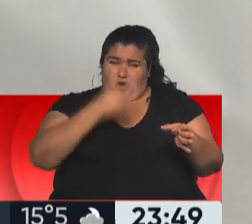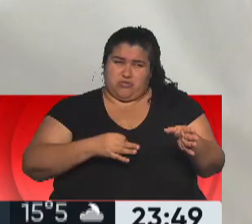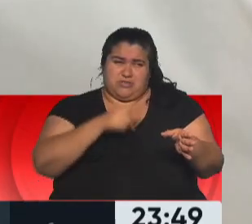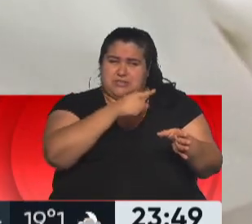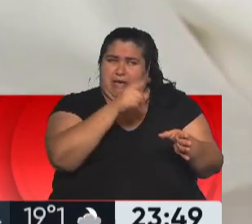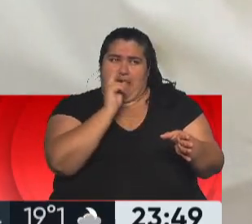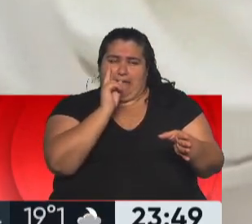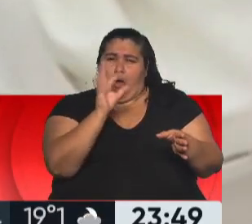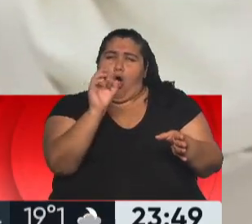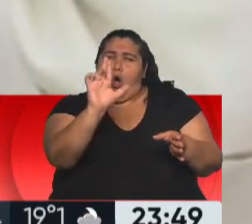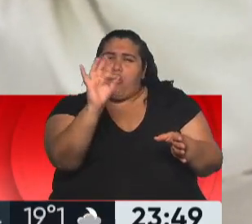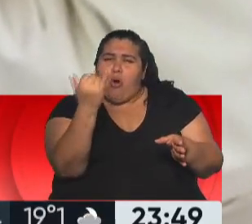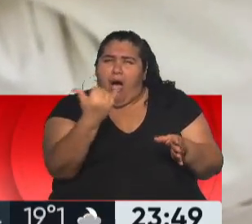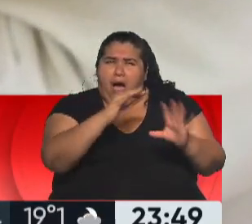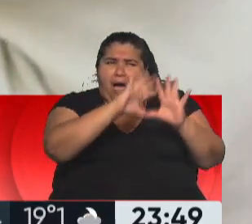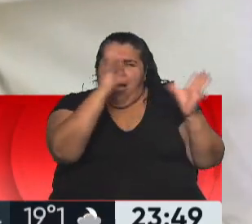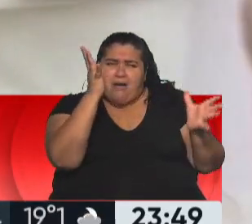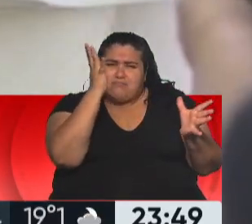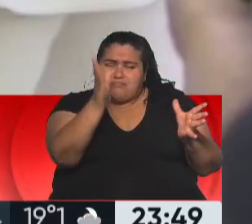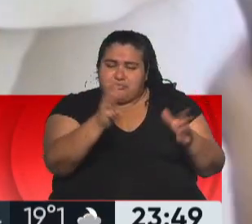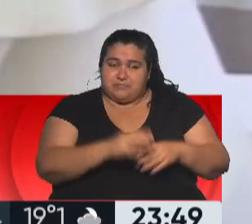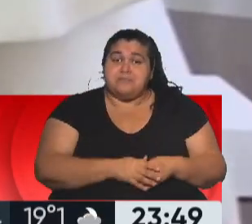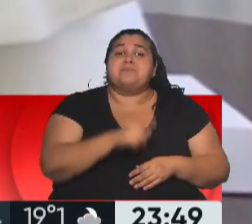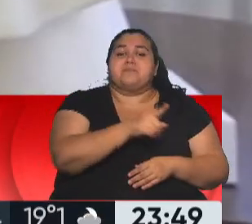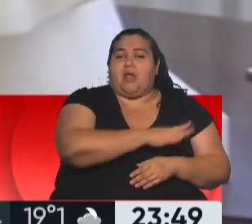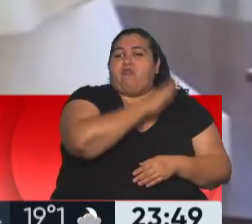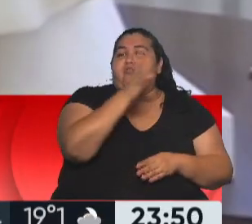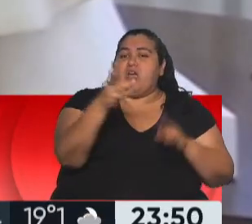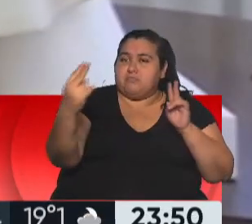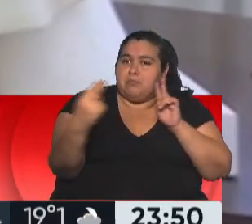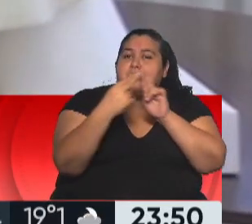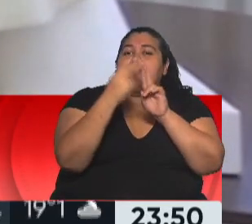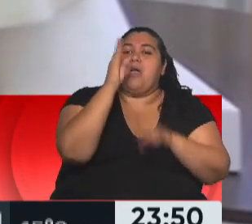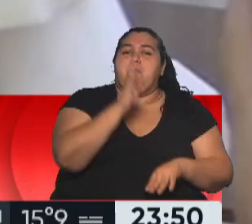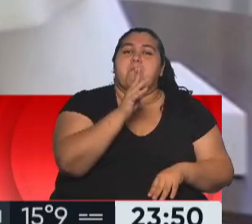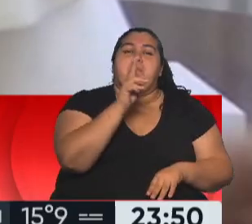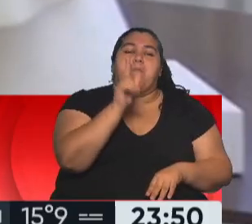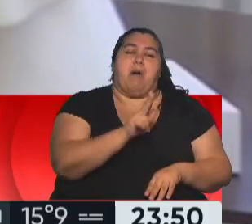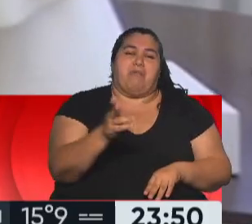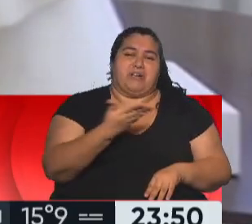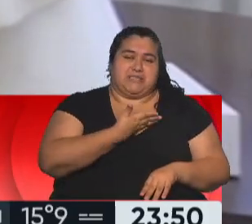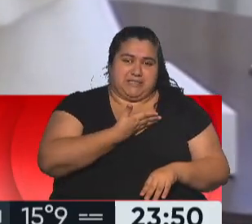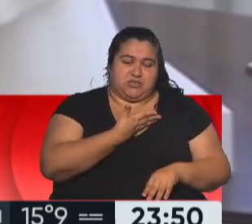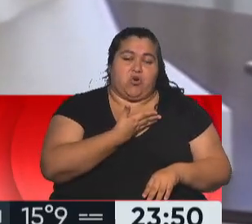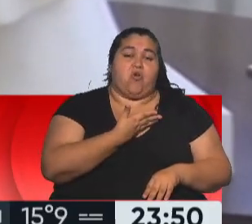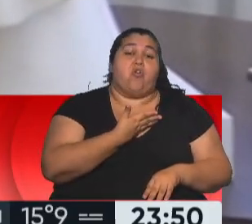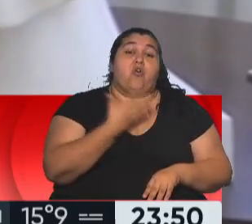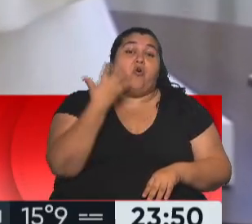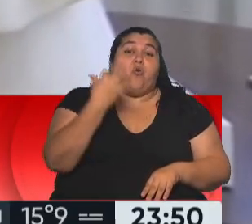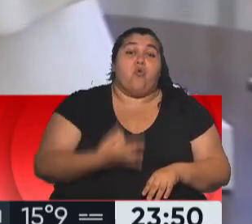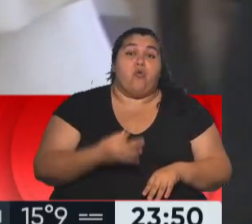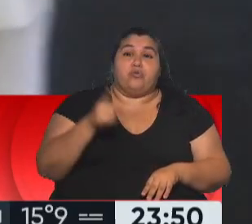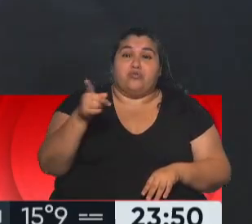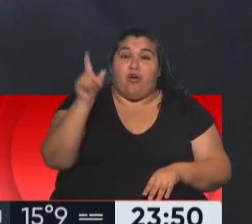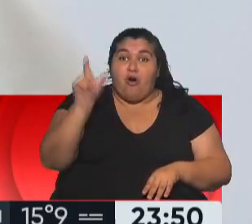Vaticano. Bueno, y allí se acercó porque encontró con el Papa Francisco no solo la coincidencia de ser